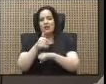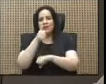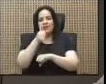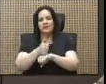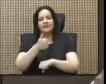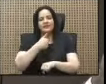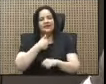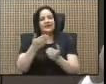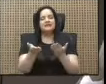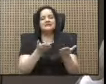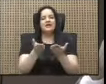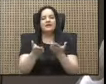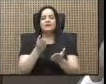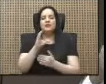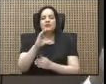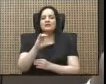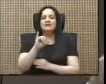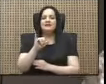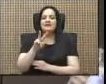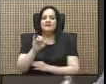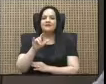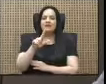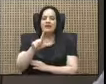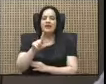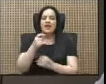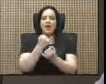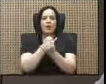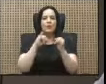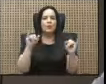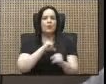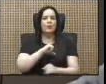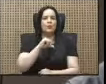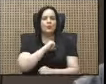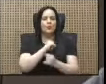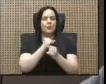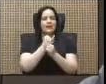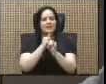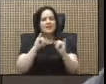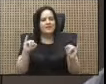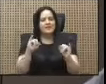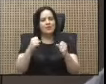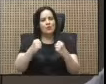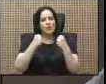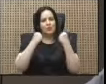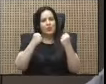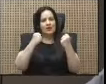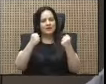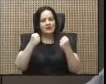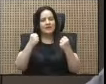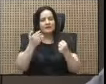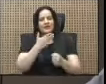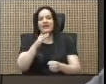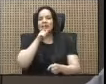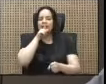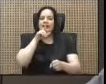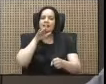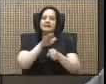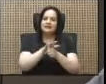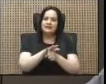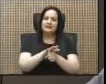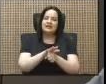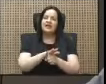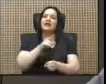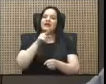servicio civil, autónomo, independiente, fuerte, que garantizara, esa es la